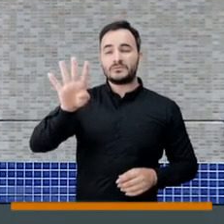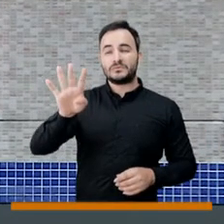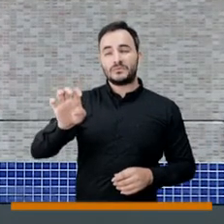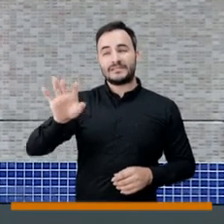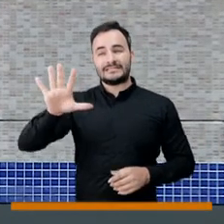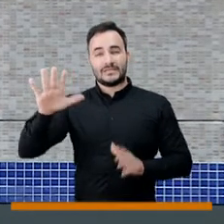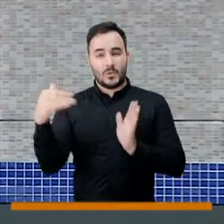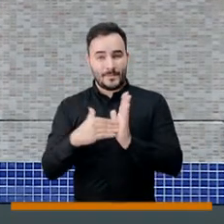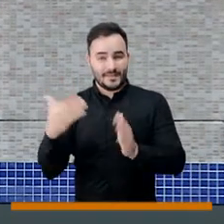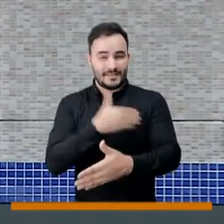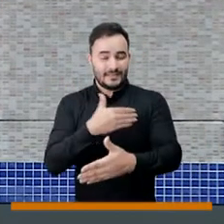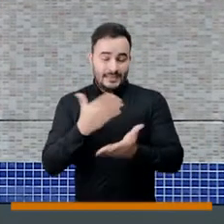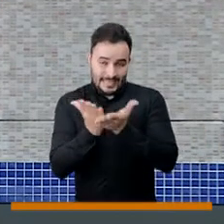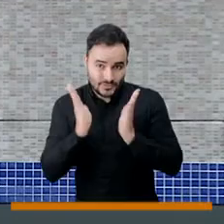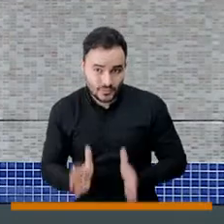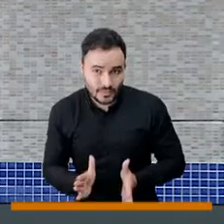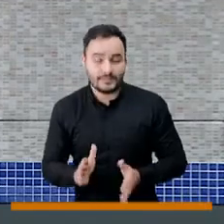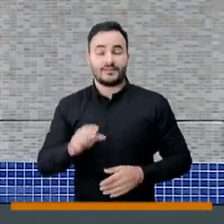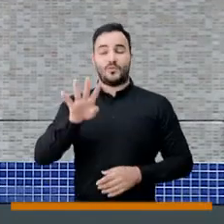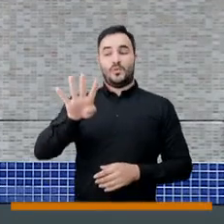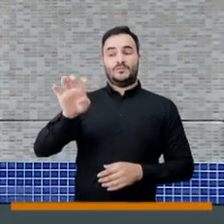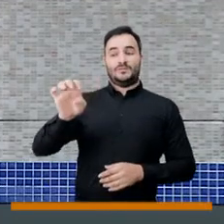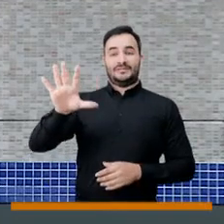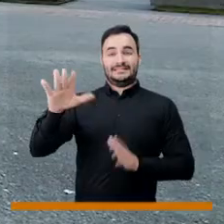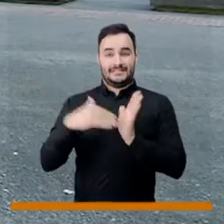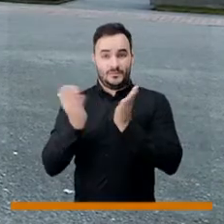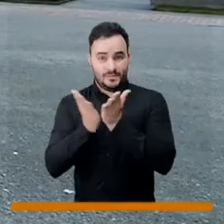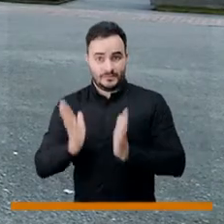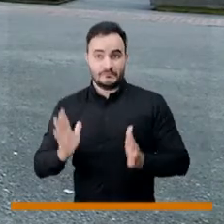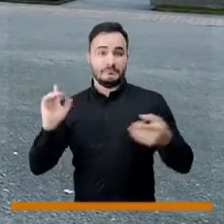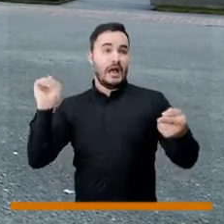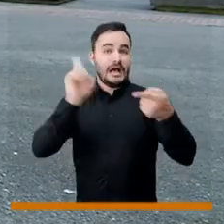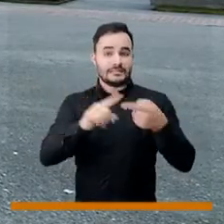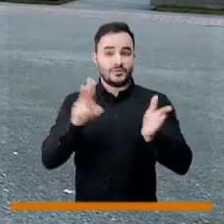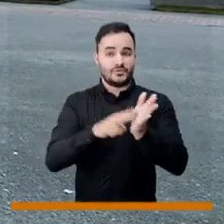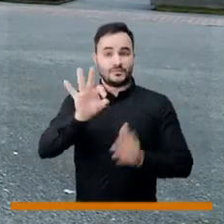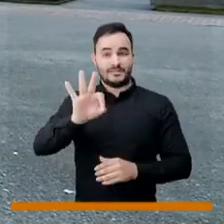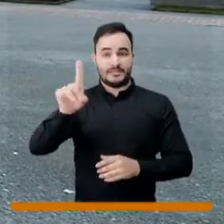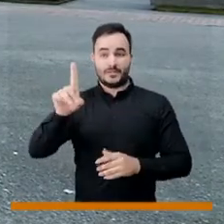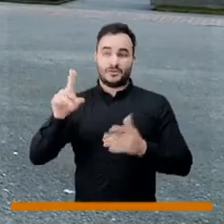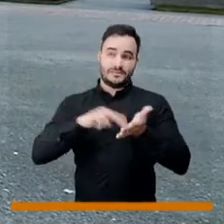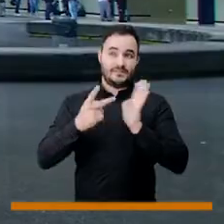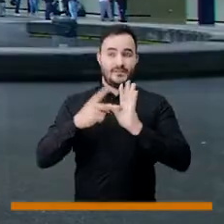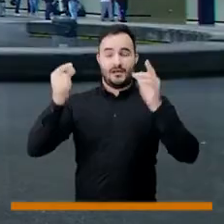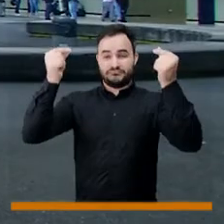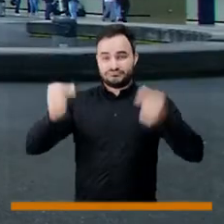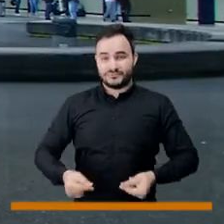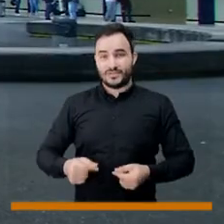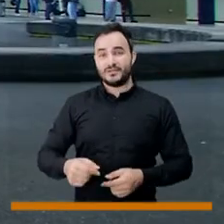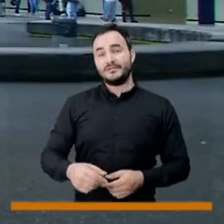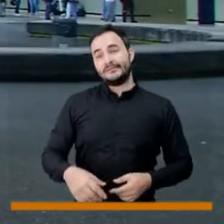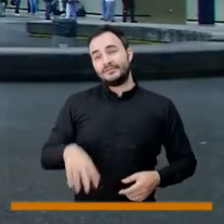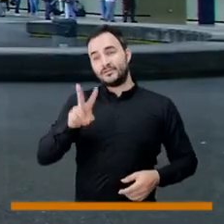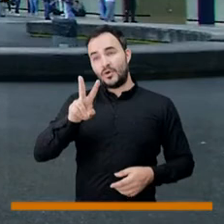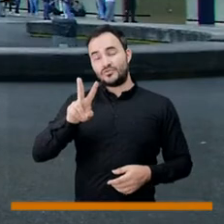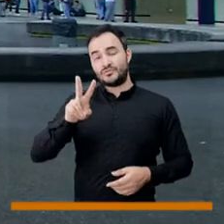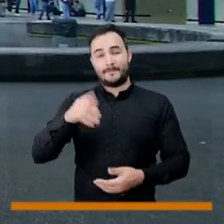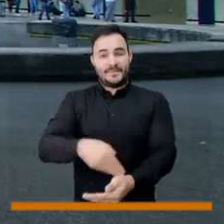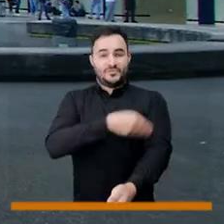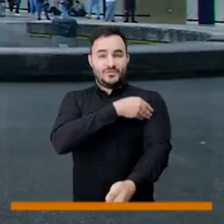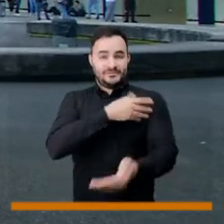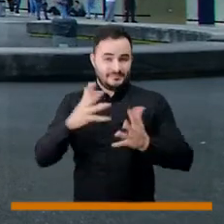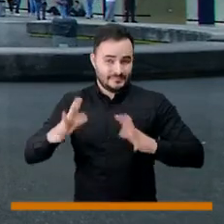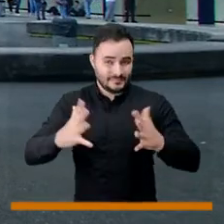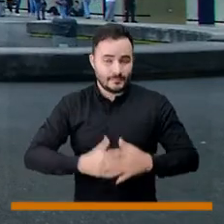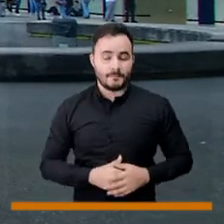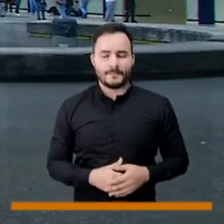495 mil estudiantes lo que significaría una inversión a 2031 de 2.9 millones de dónde sacaremos los